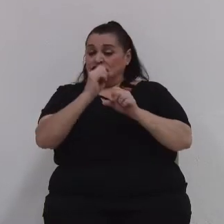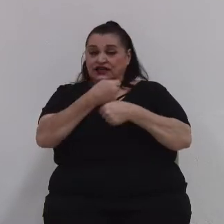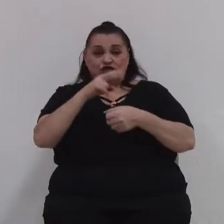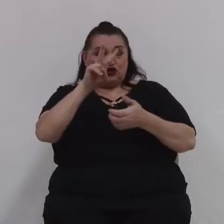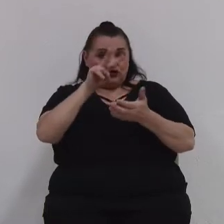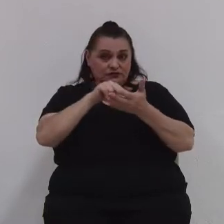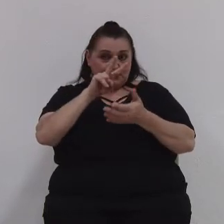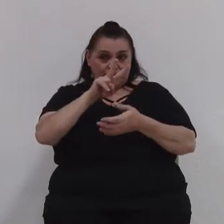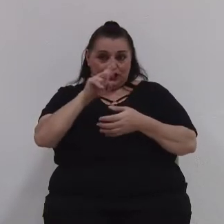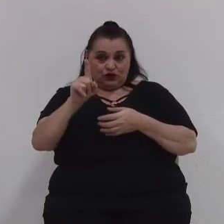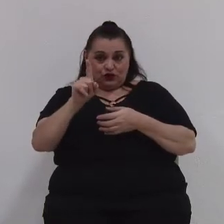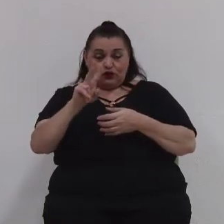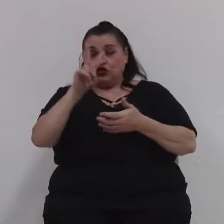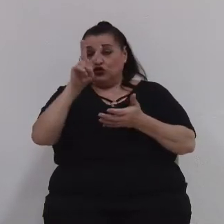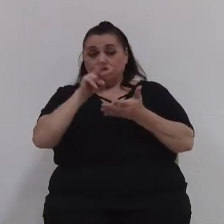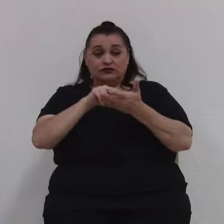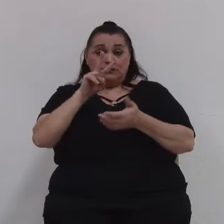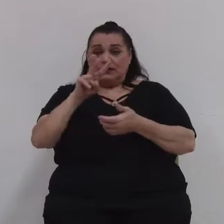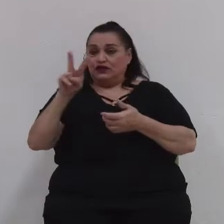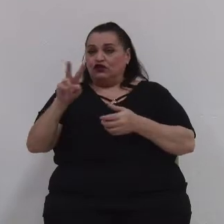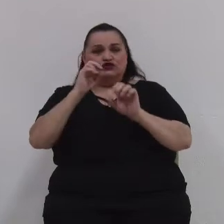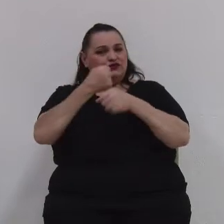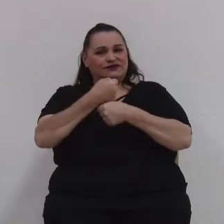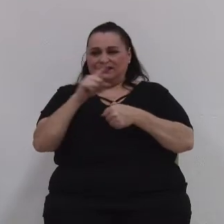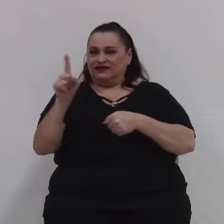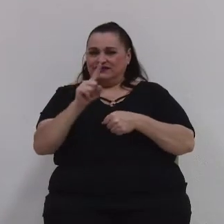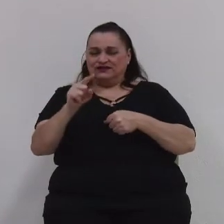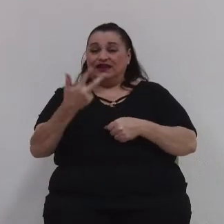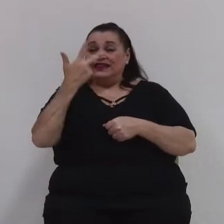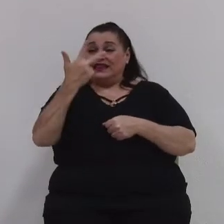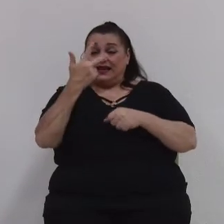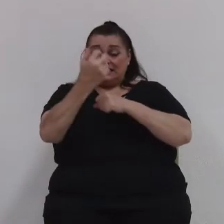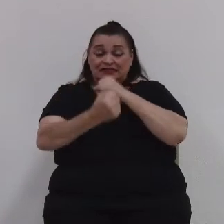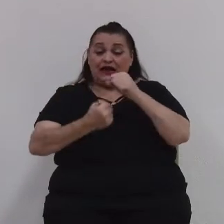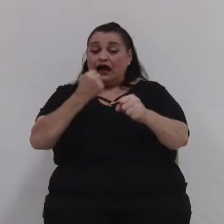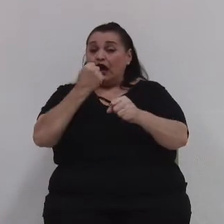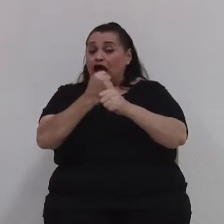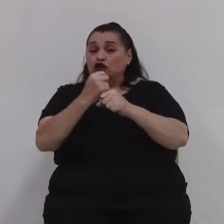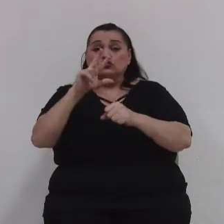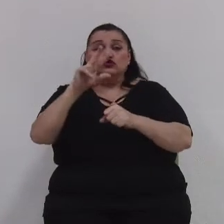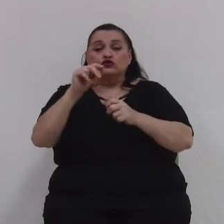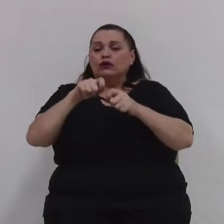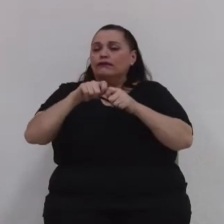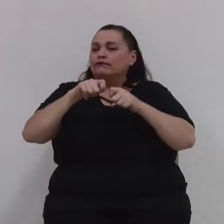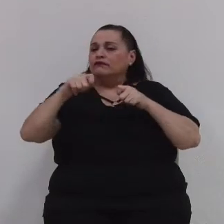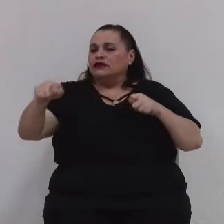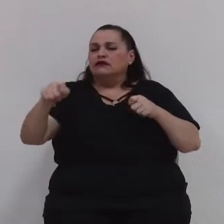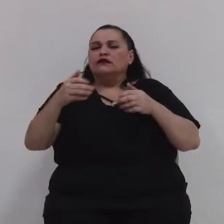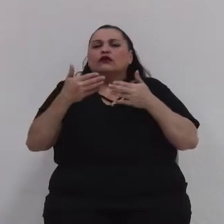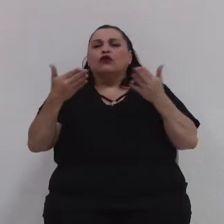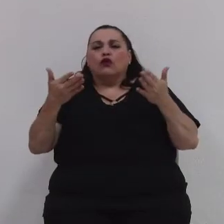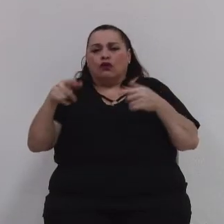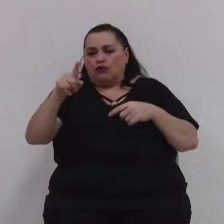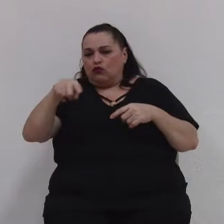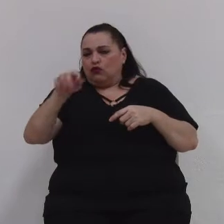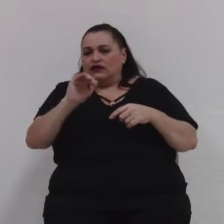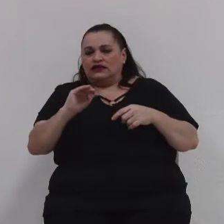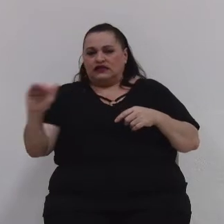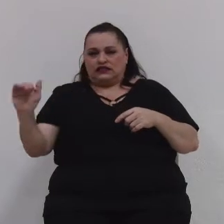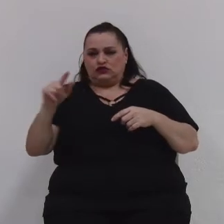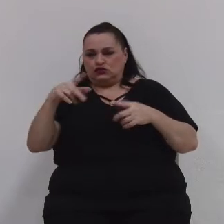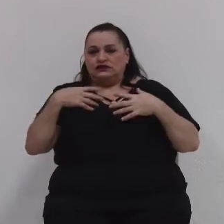2021 y en el 2022 tampoco. Tenemos 3 años de no estar midiendo cómo están nuestros niños en